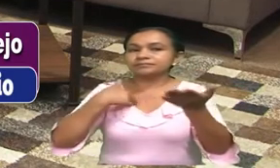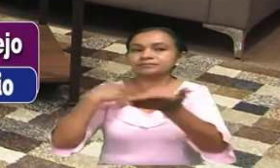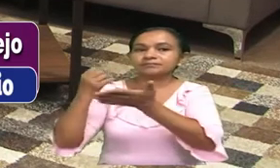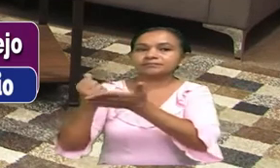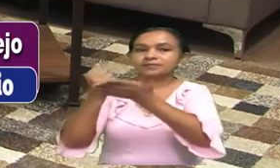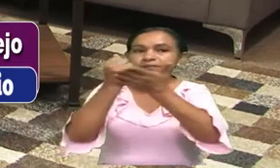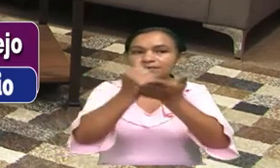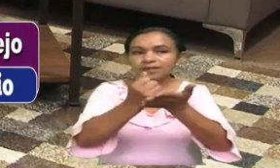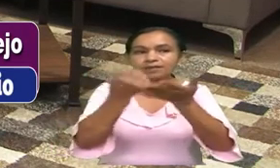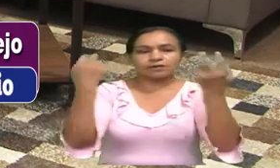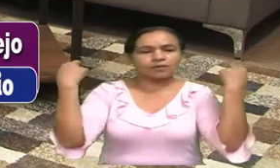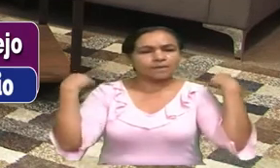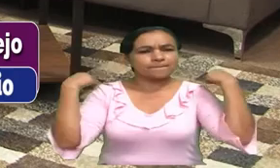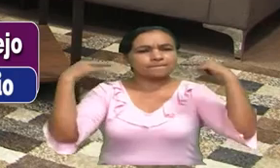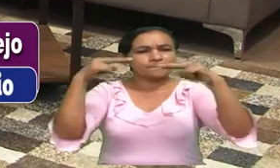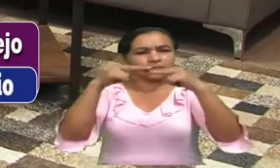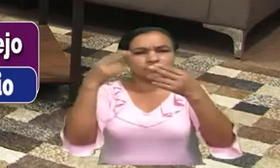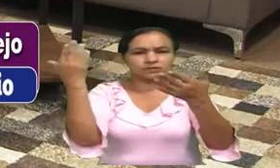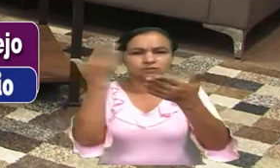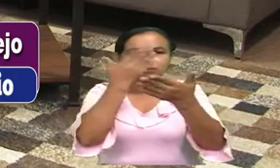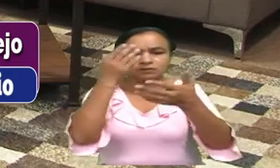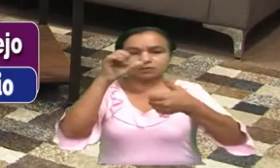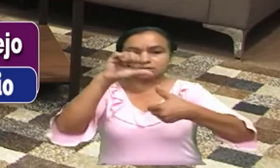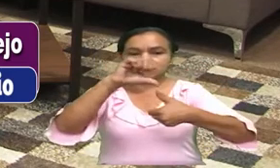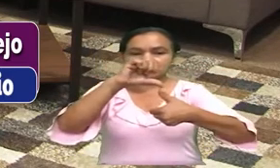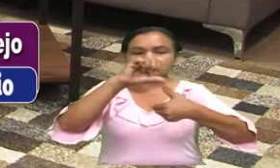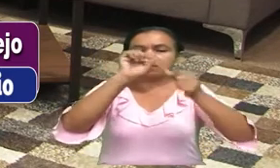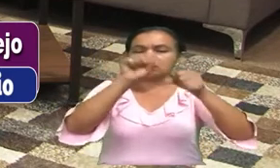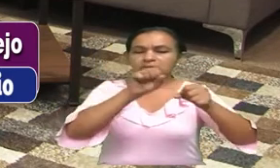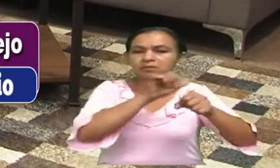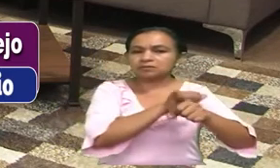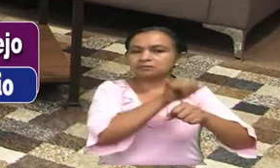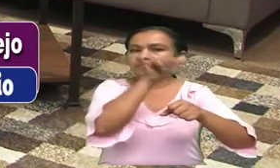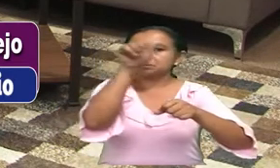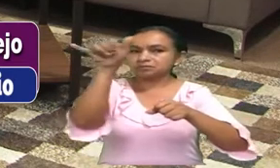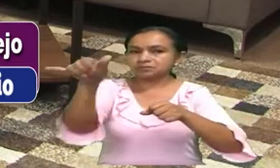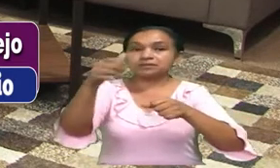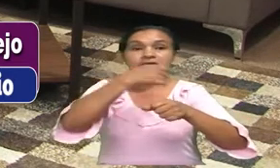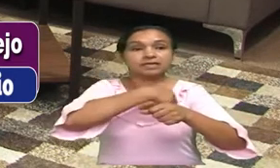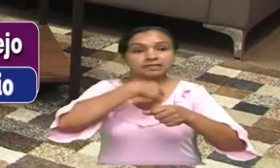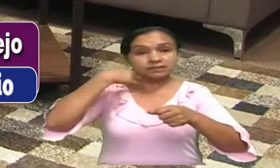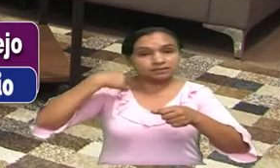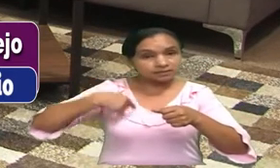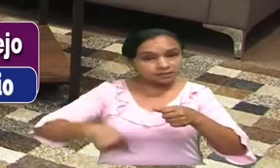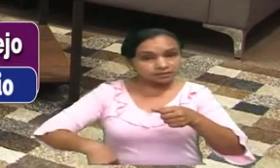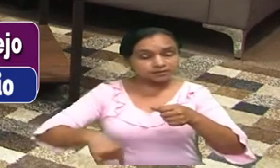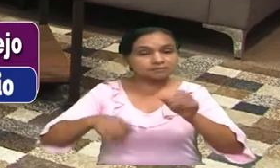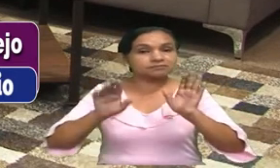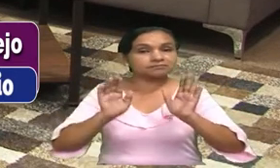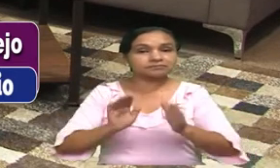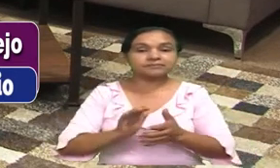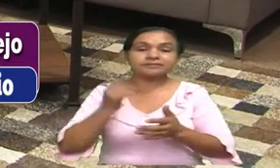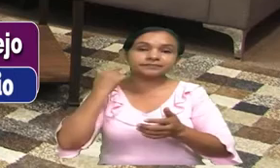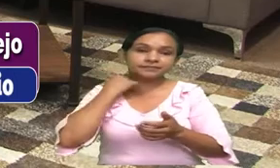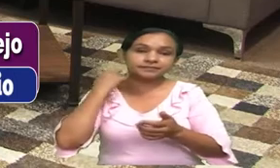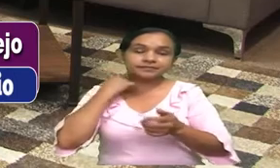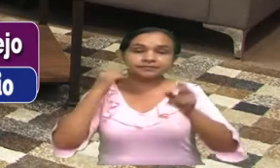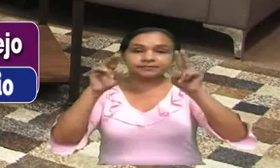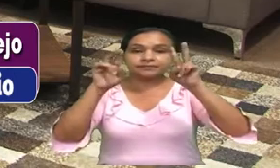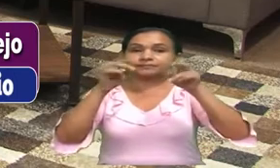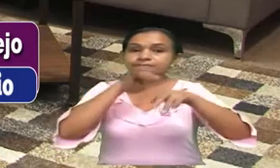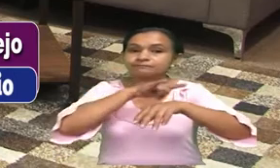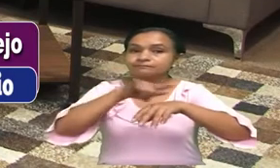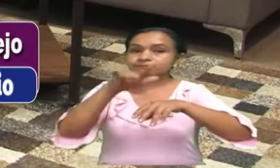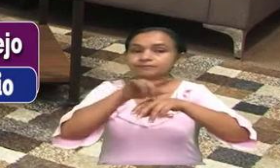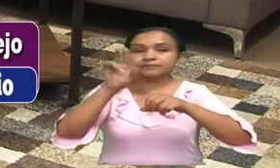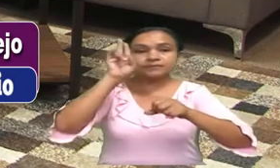también que profesores y estudiantes centroamericanos puedan hacer estancias en China. Eso siempre en el marco que estamos buscando